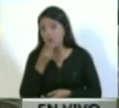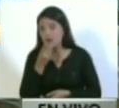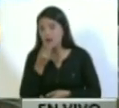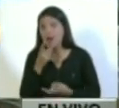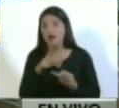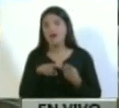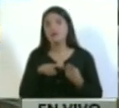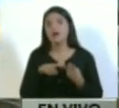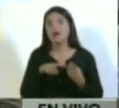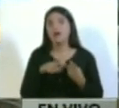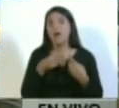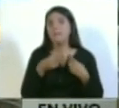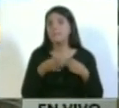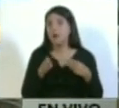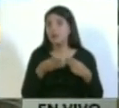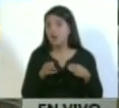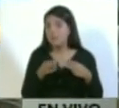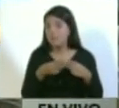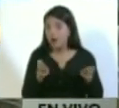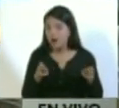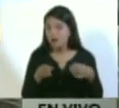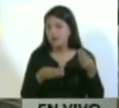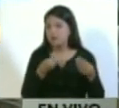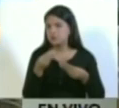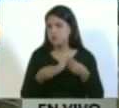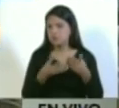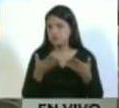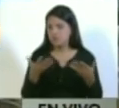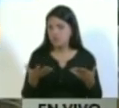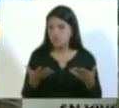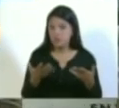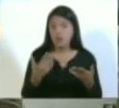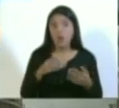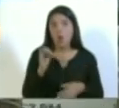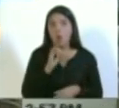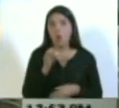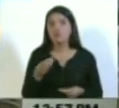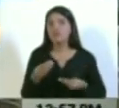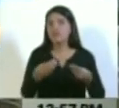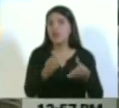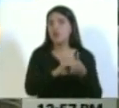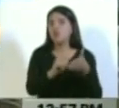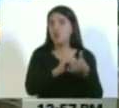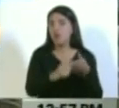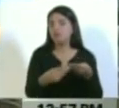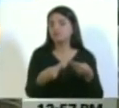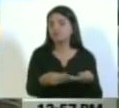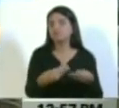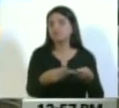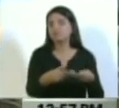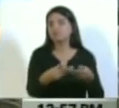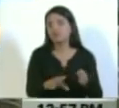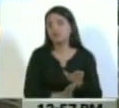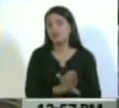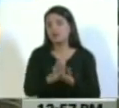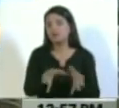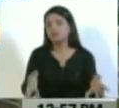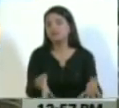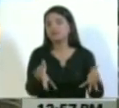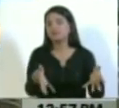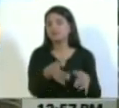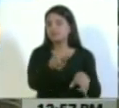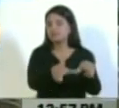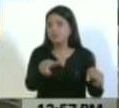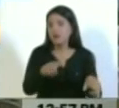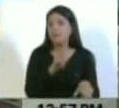gente preocupada en Panamá que hicieron o dieron dólares para poder alimentar toda una hoguera de maldad,